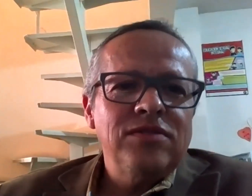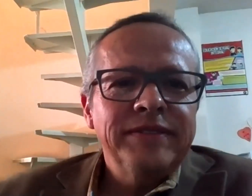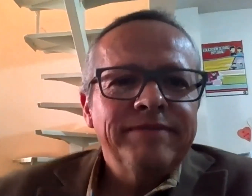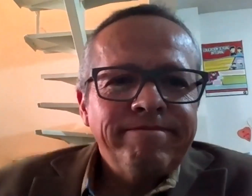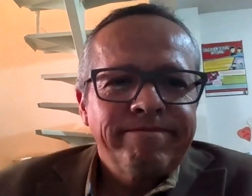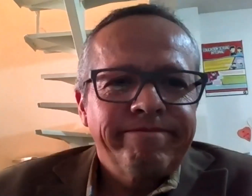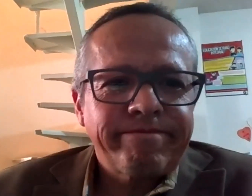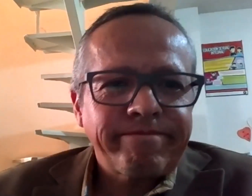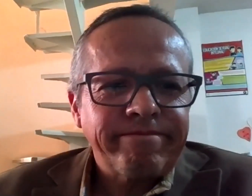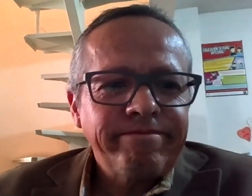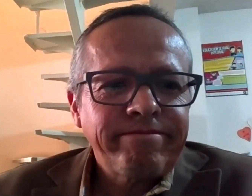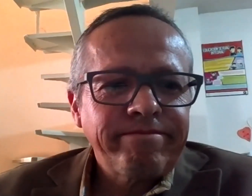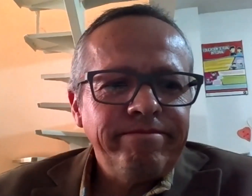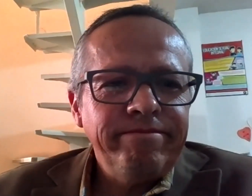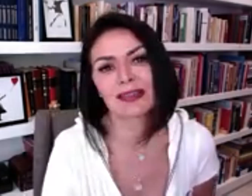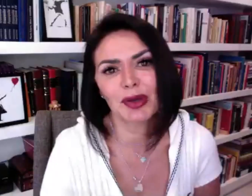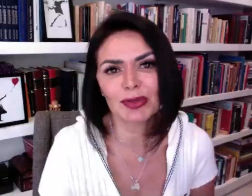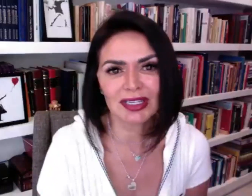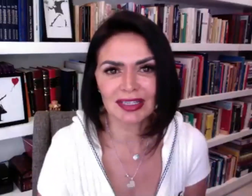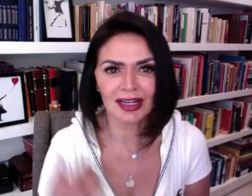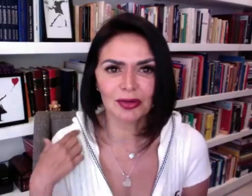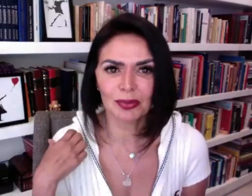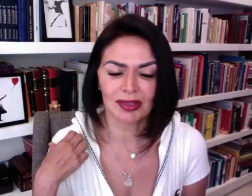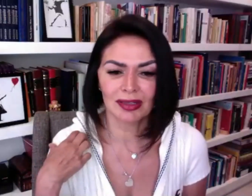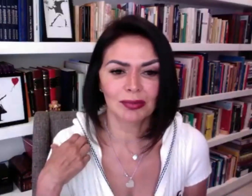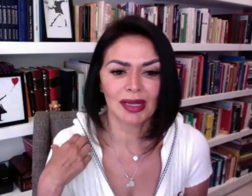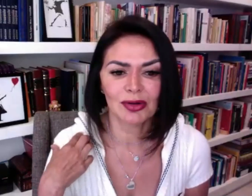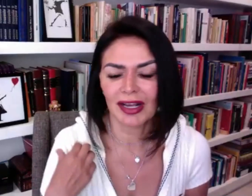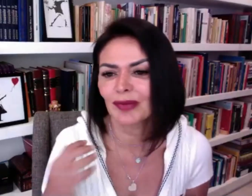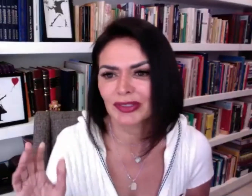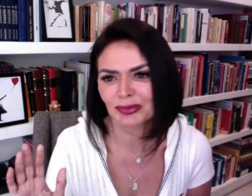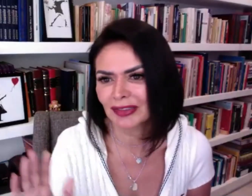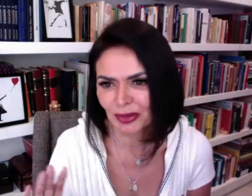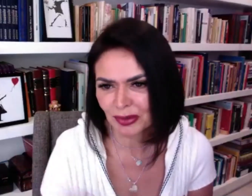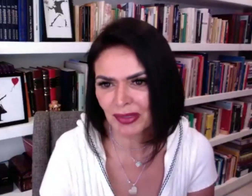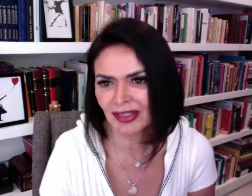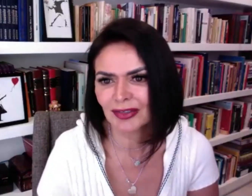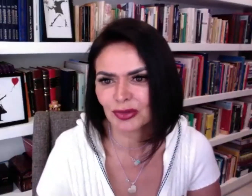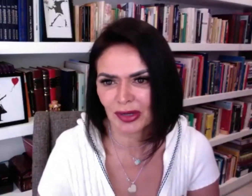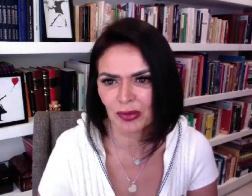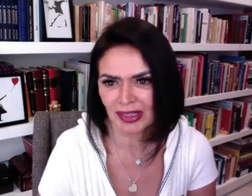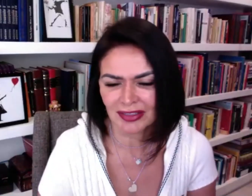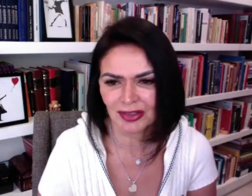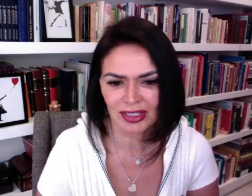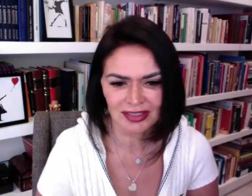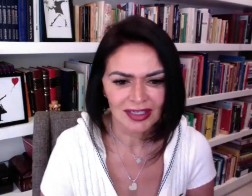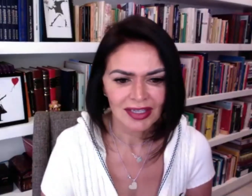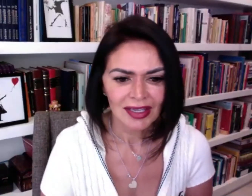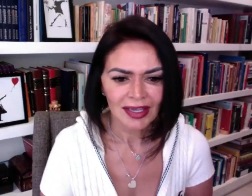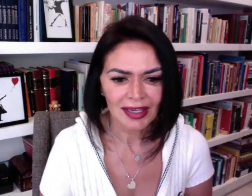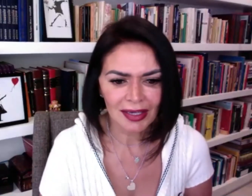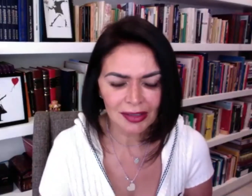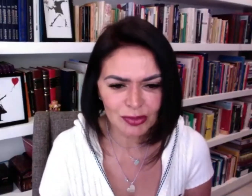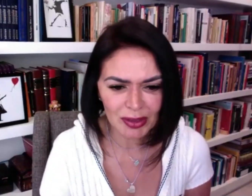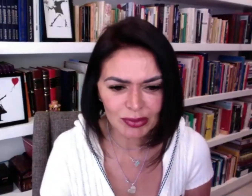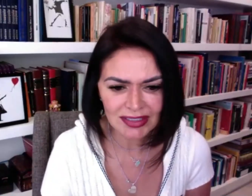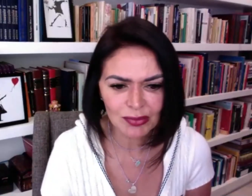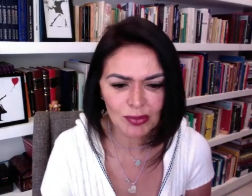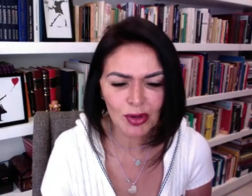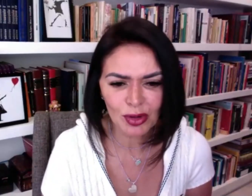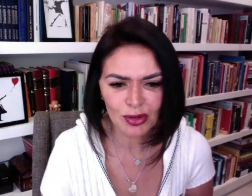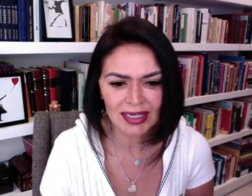hay un caso, policías municipales, un grupo como de 15 policías municipales, los usan para colaborar en investigaciones de robo a